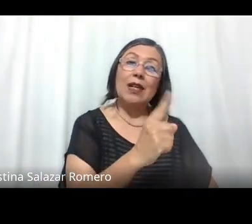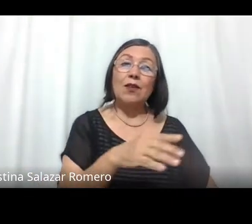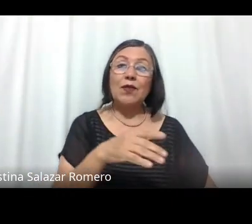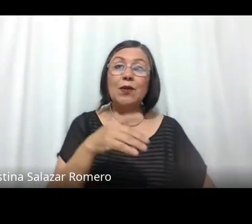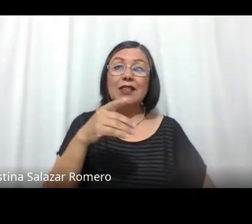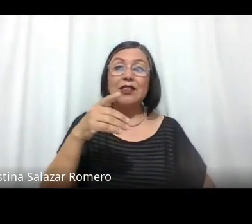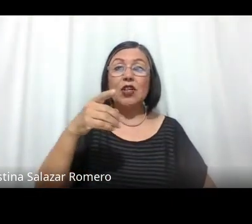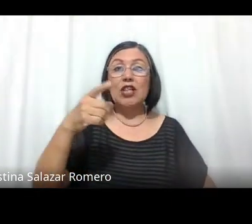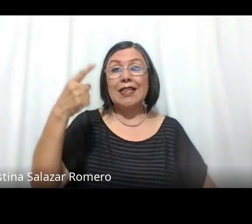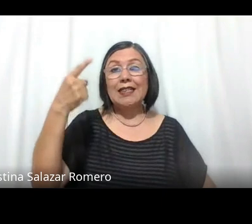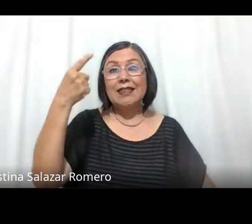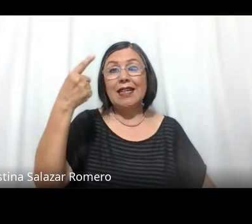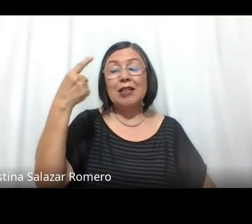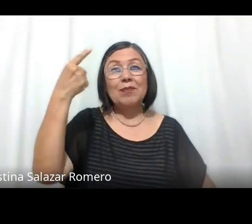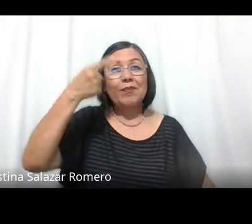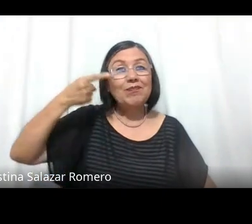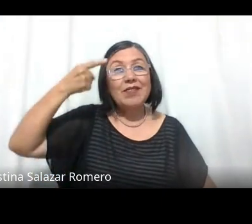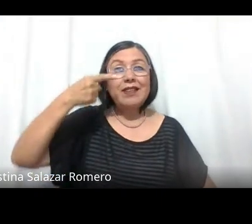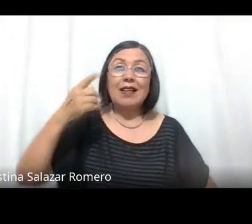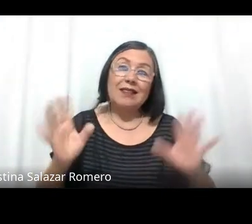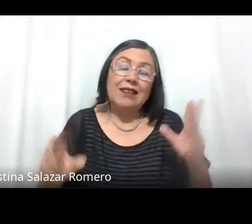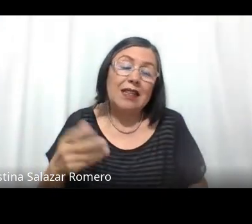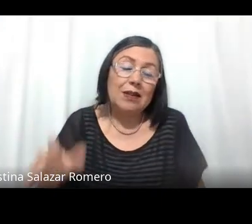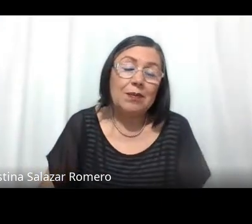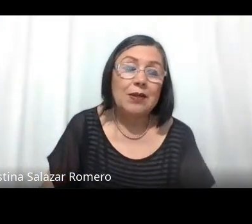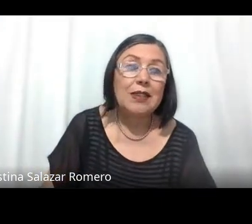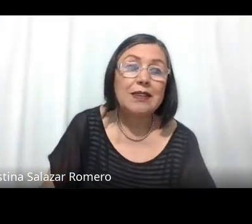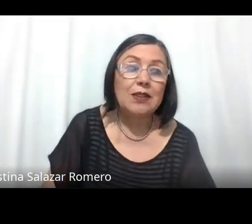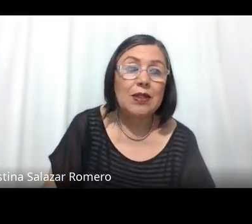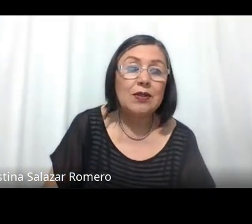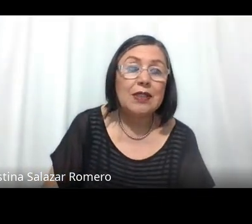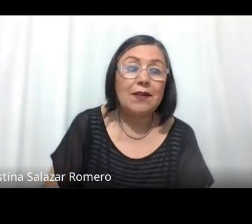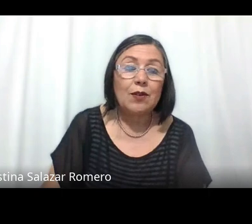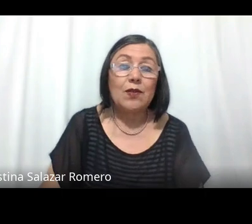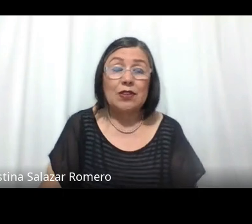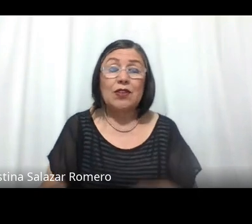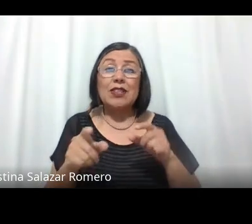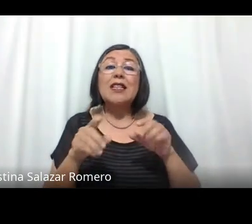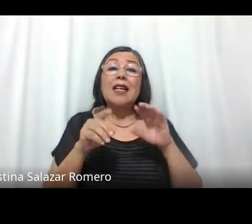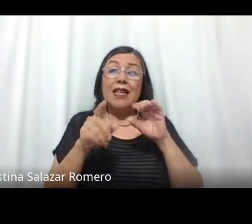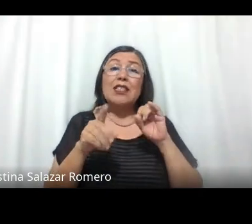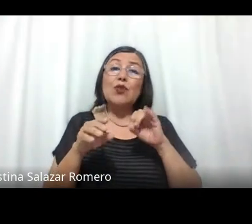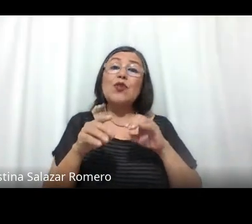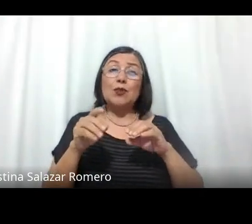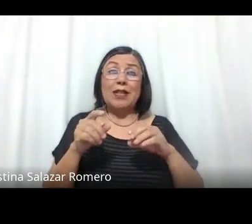4, la configuración, ¿sí? Y ya van utilizando ellos la configuración. Entonces, este es uno de los parámetros